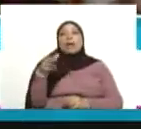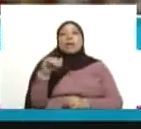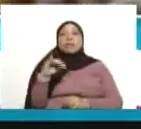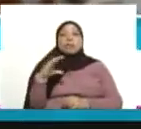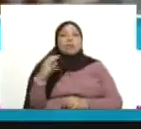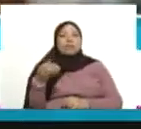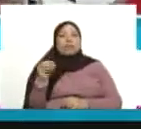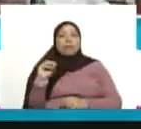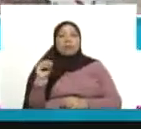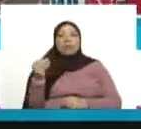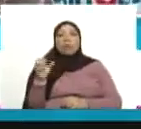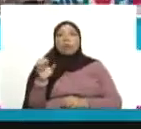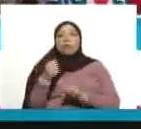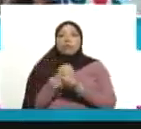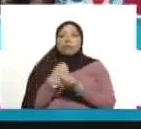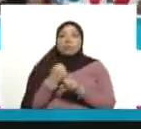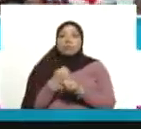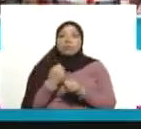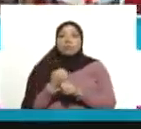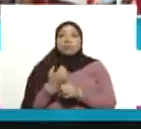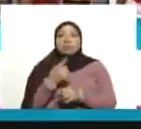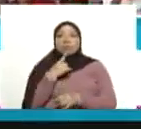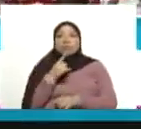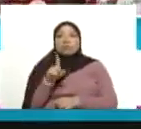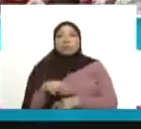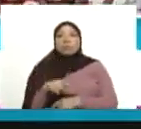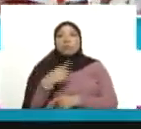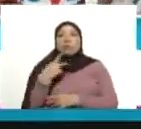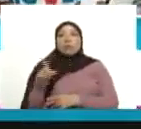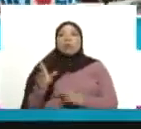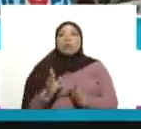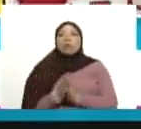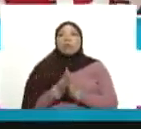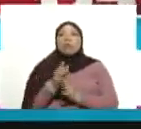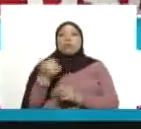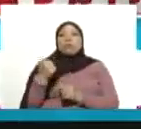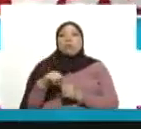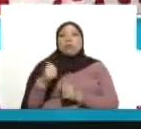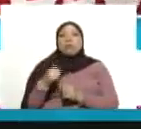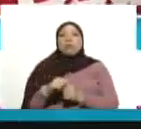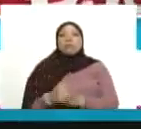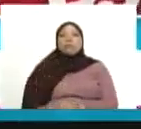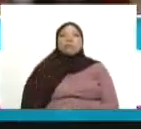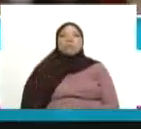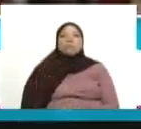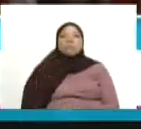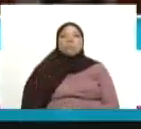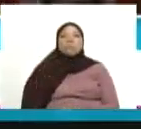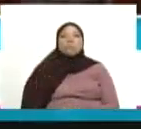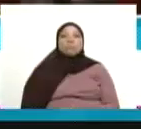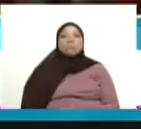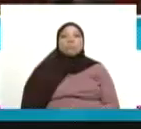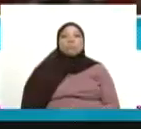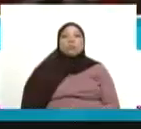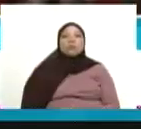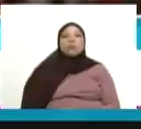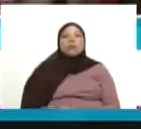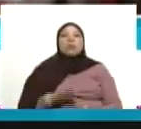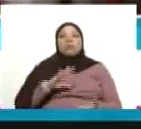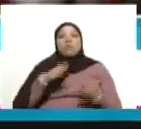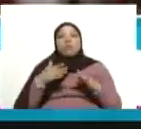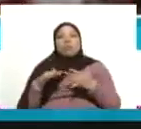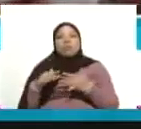En el Zulia, parcelamiento Rafael Urdaneta, parroquia San Isidro, Maracaibo. en Anzoátegui, comunidad indígena de